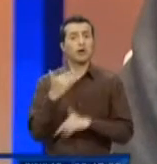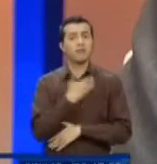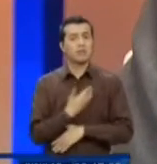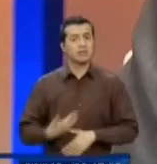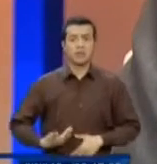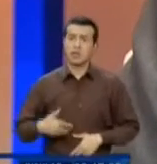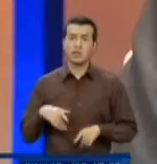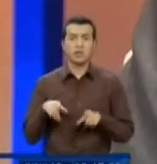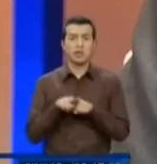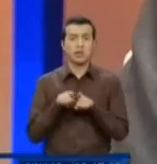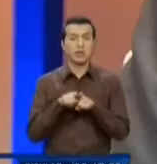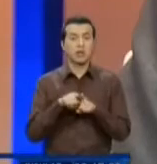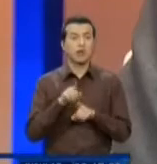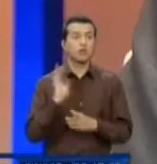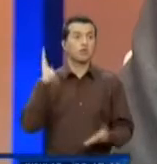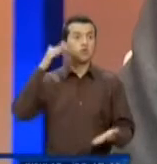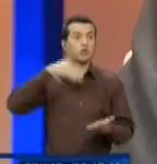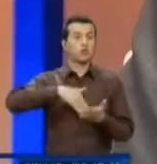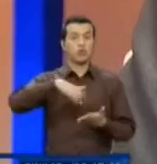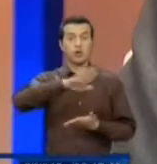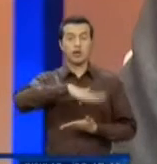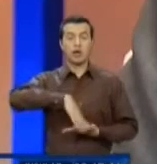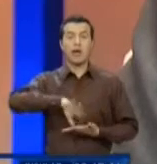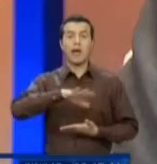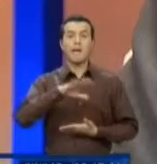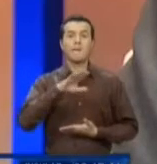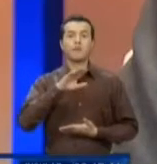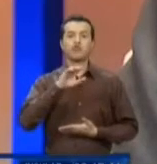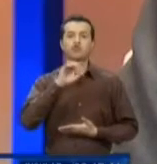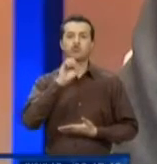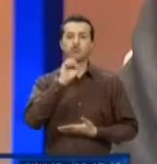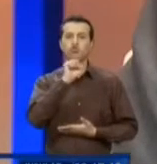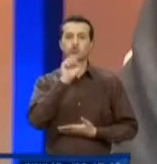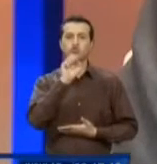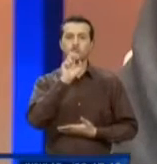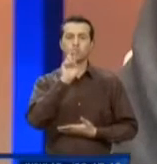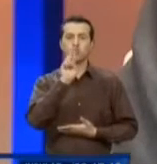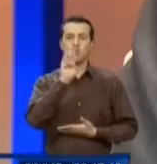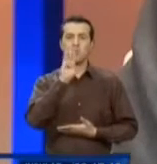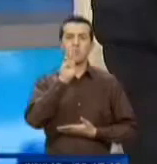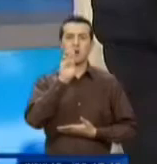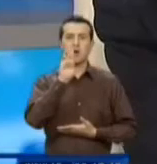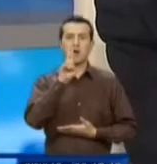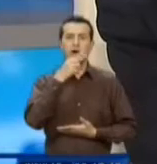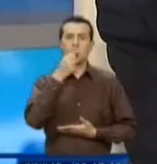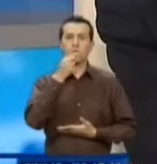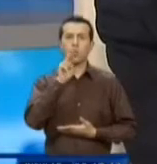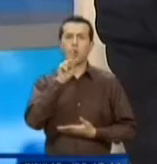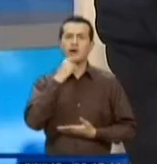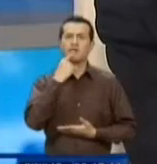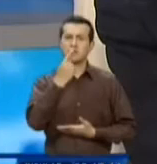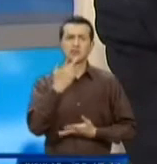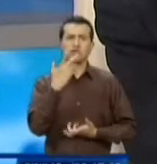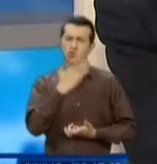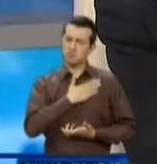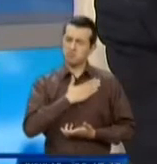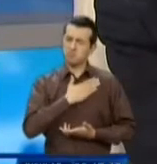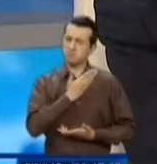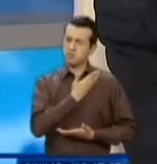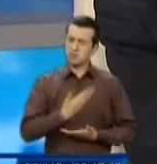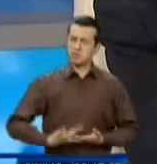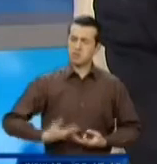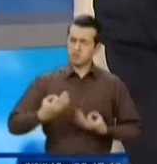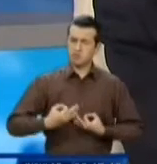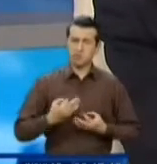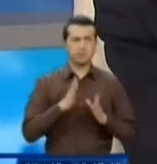estuvo en Sumbawa como misionero, también les hablaba de que iba a ser presidente. ¿Tú crees, y en este libro lo reflejas